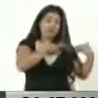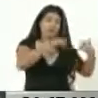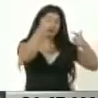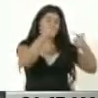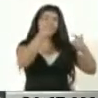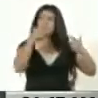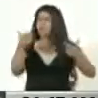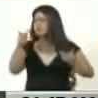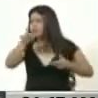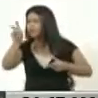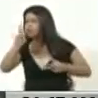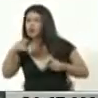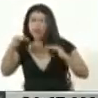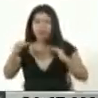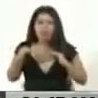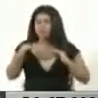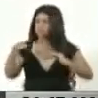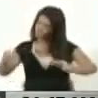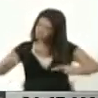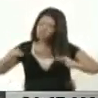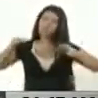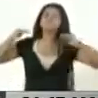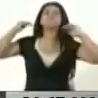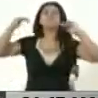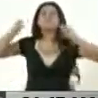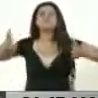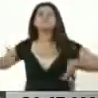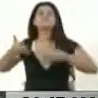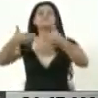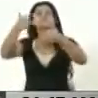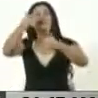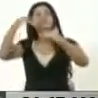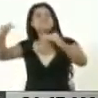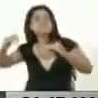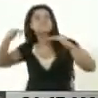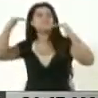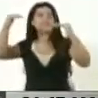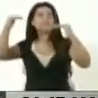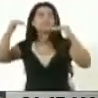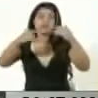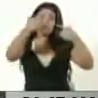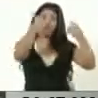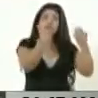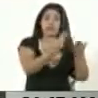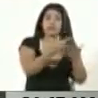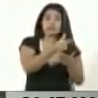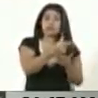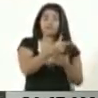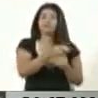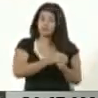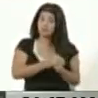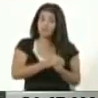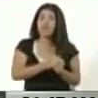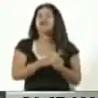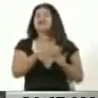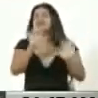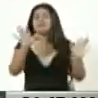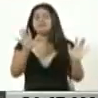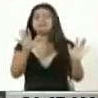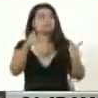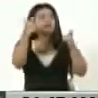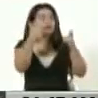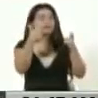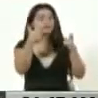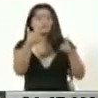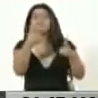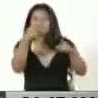Chávez, luego intentan su asesinato moral, y allí tiene mucho que ver toda esta mediática internacional, y están en este momento